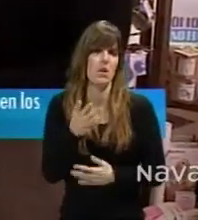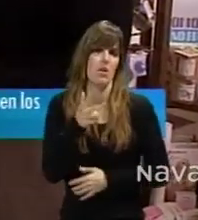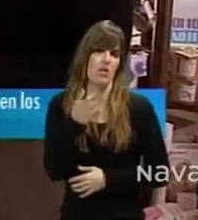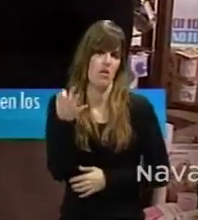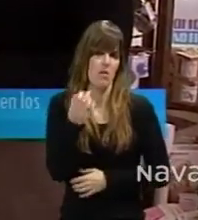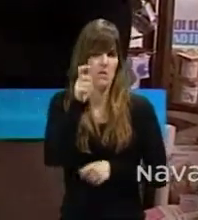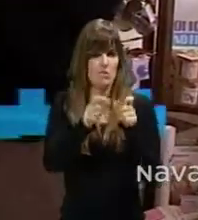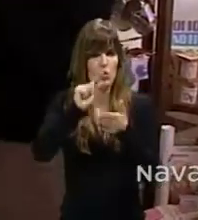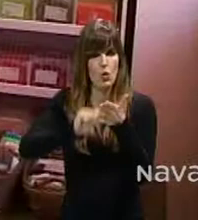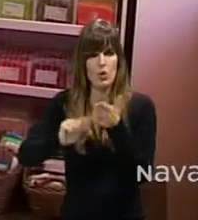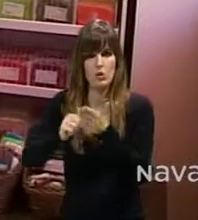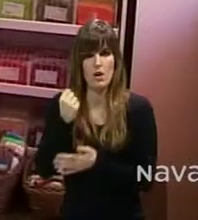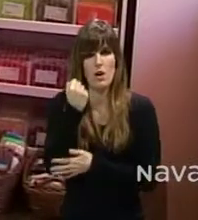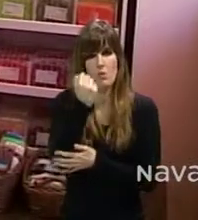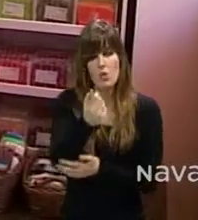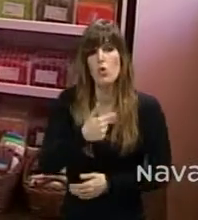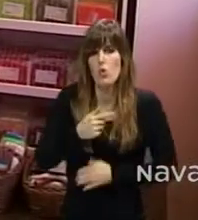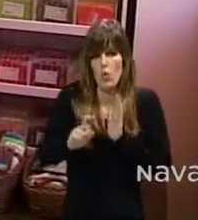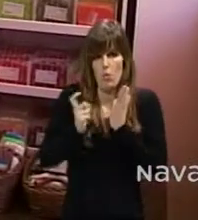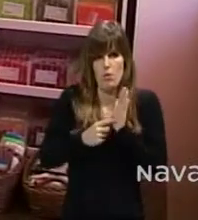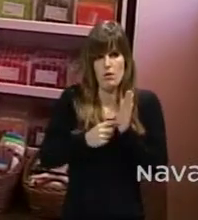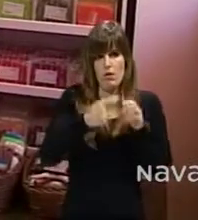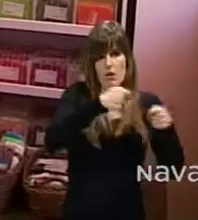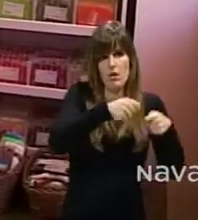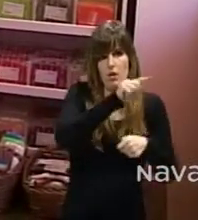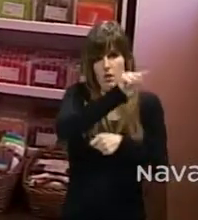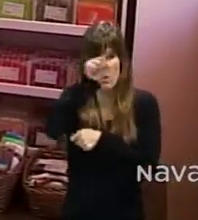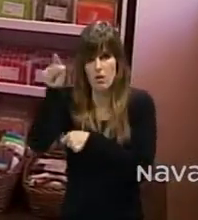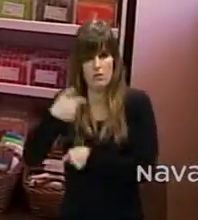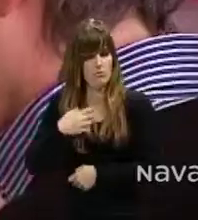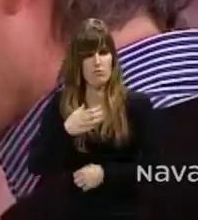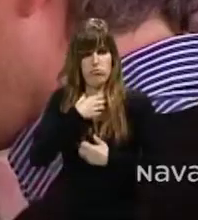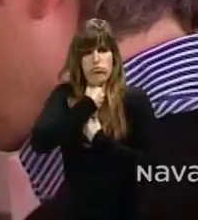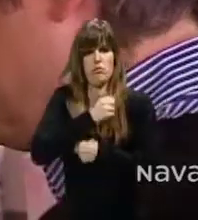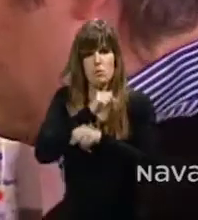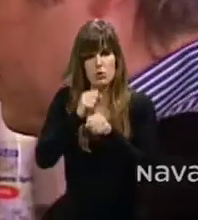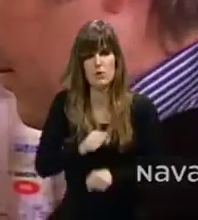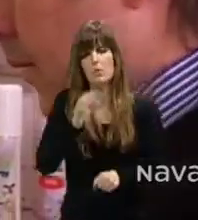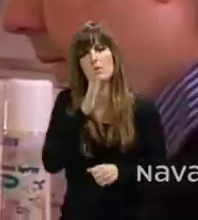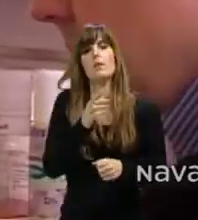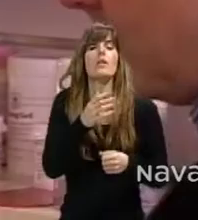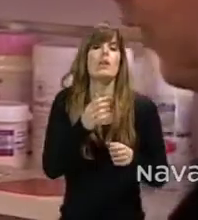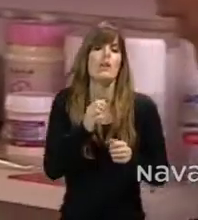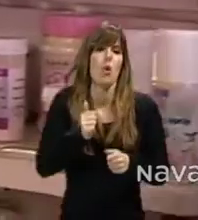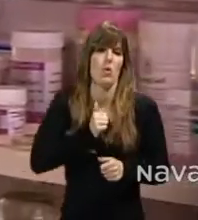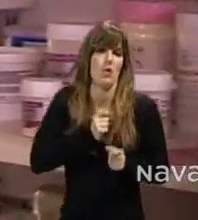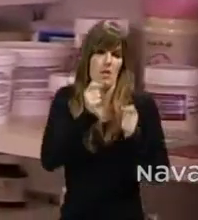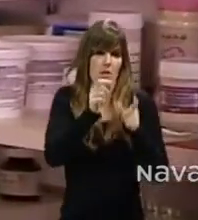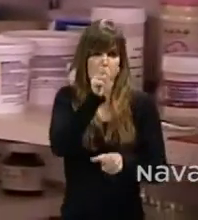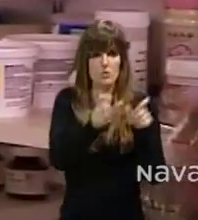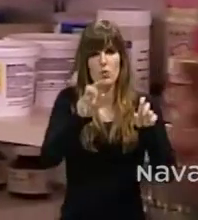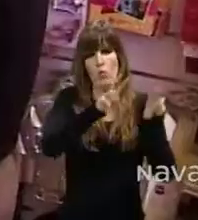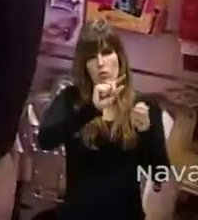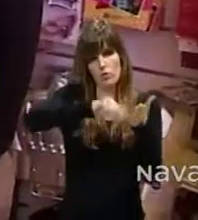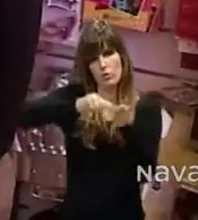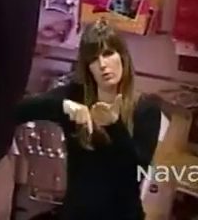hacía falta y, bueno, aparte porque yo tampoco pude atender todo, ¿no? Y aparte creo que hay que delegar un poquito y que, bueno, pues sí, dar oportunidad a la gente que